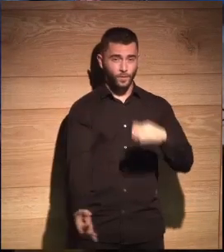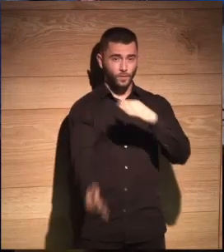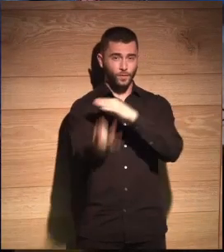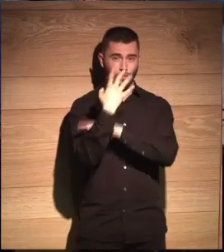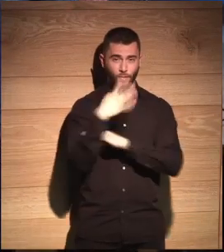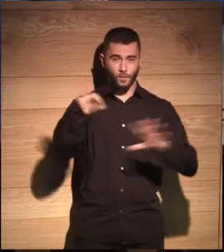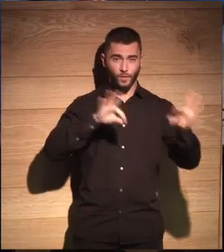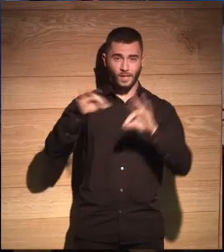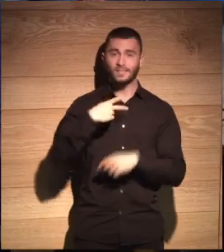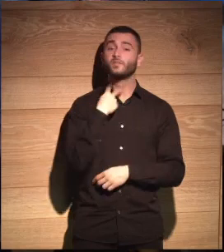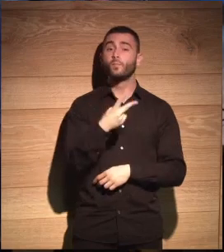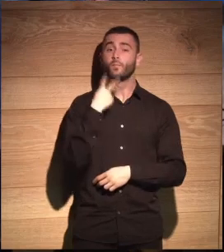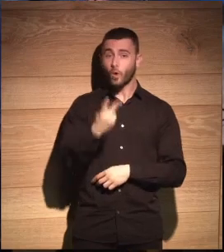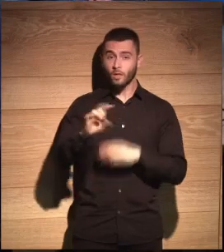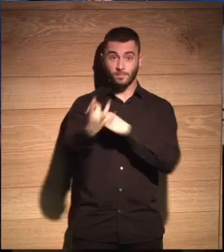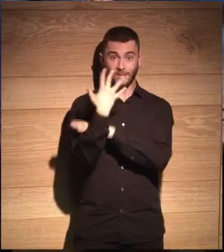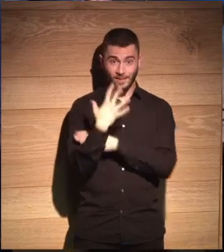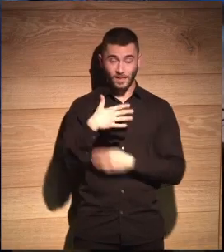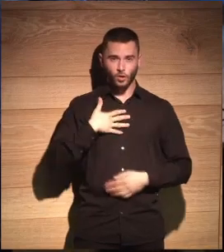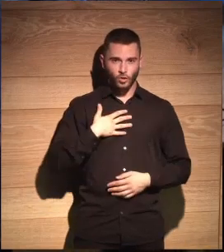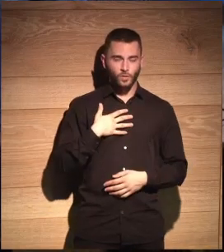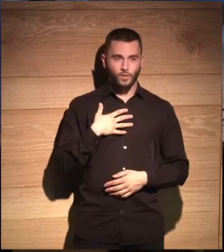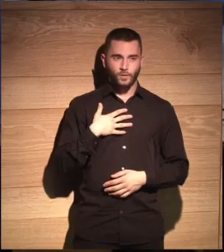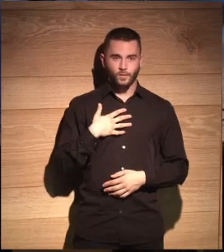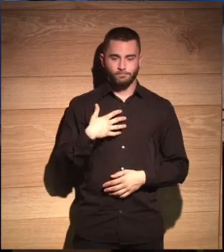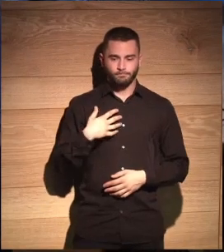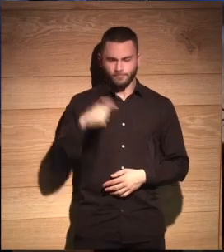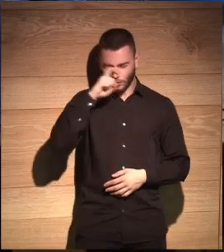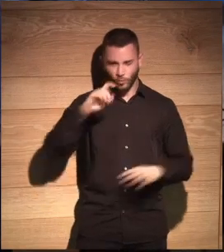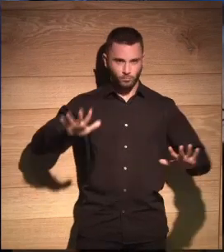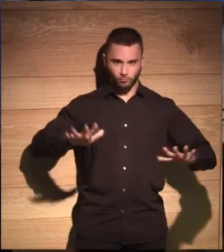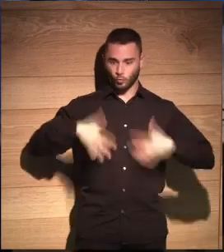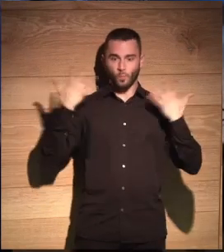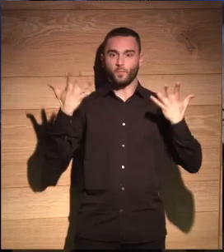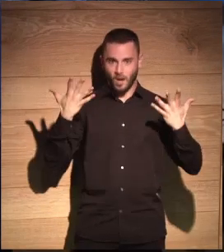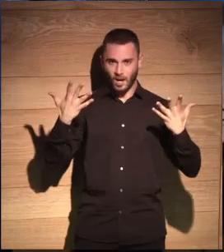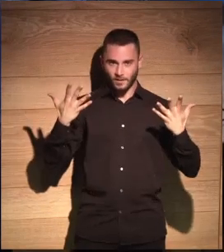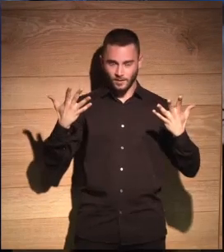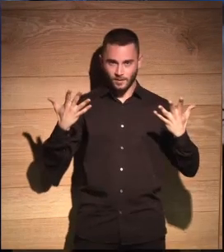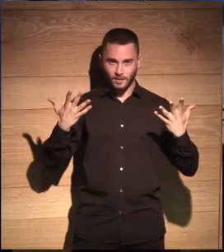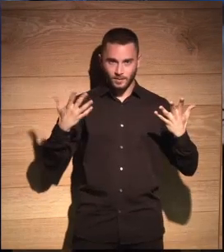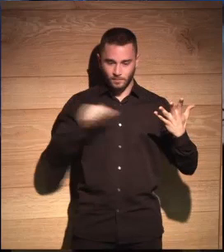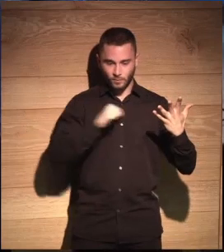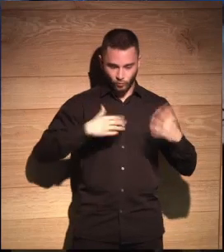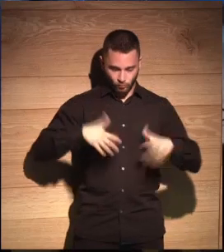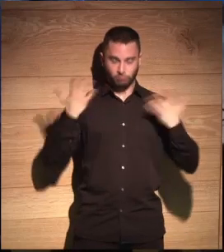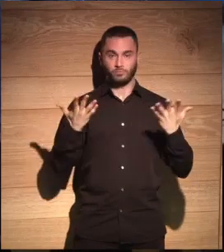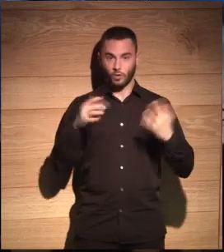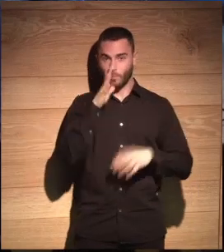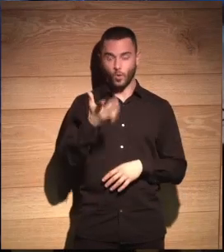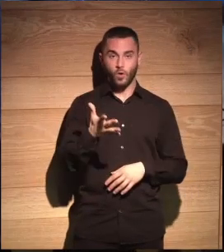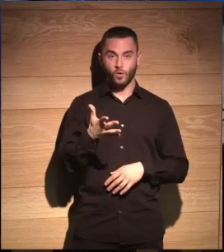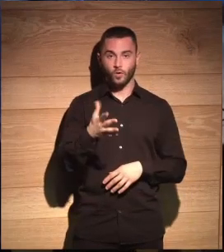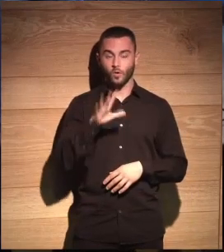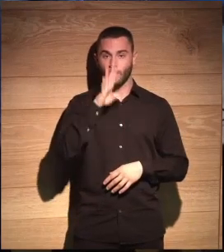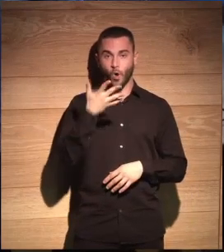el casting de voces, para que veas hasta qué punto te sorprendes a ti mismo. Había, porque a veces te ponían el